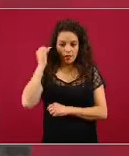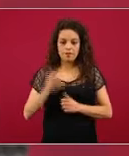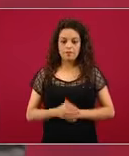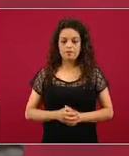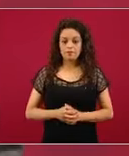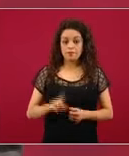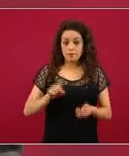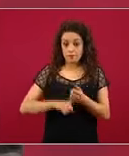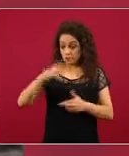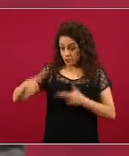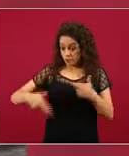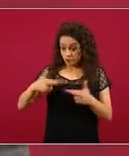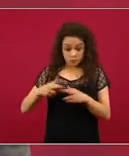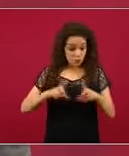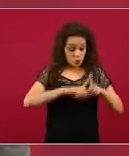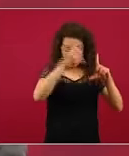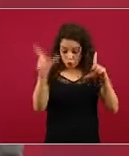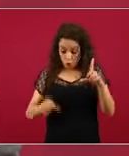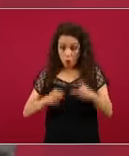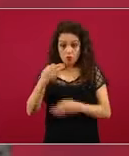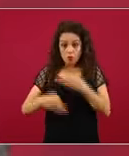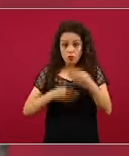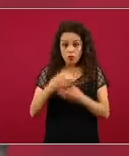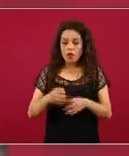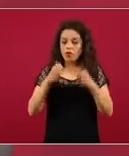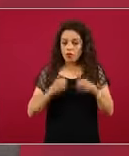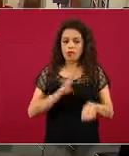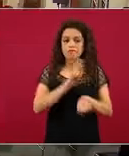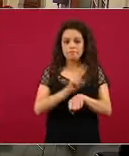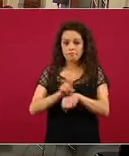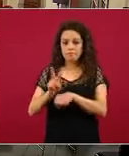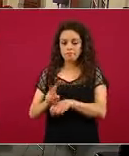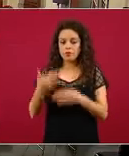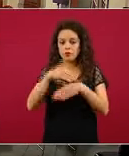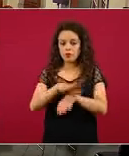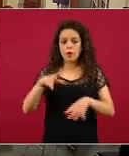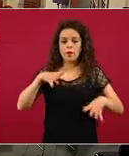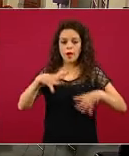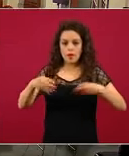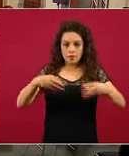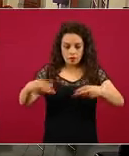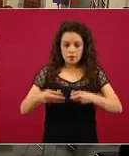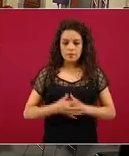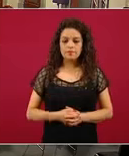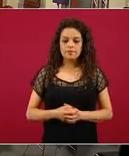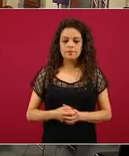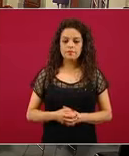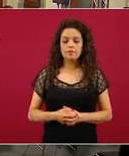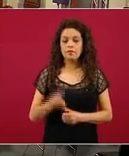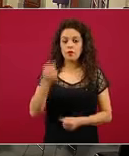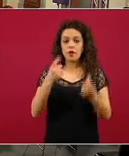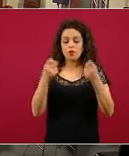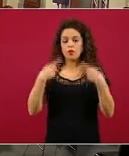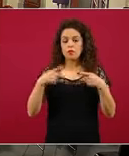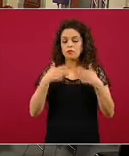completo está en vigilancia epidemiológica. Esto es contrario también a lo que algunas personas